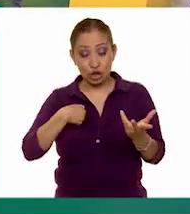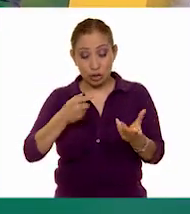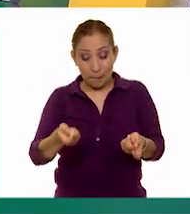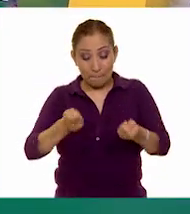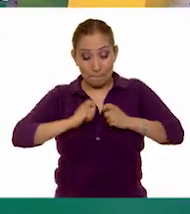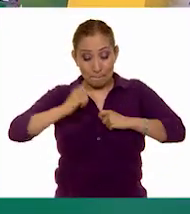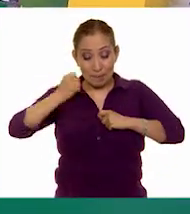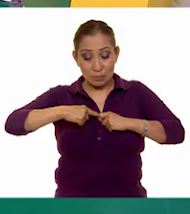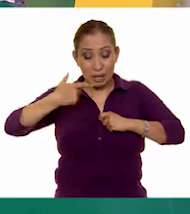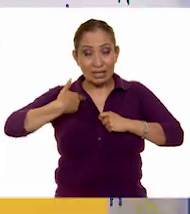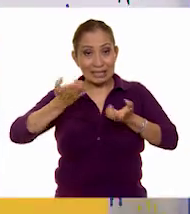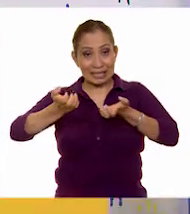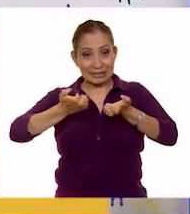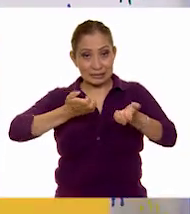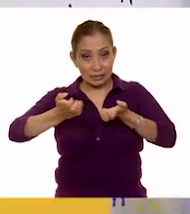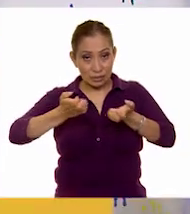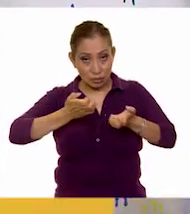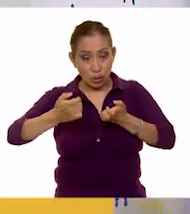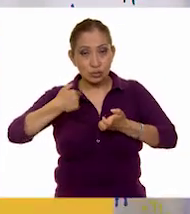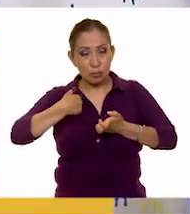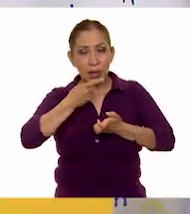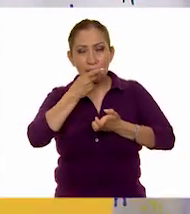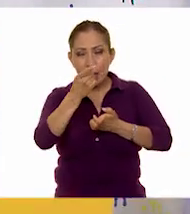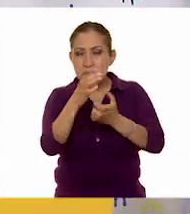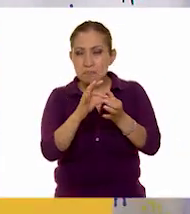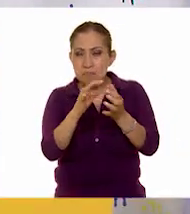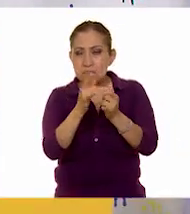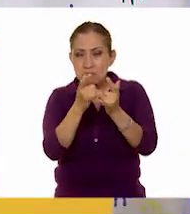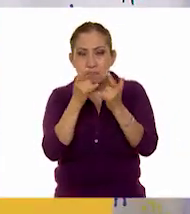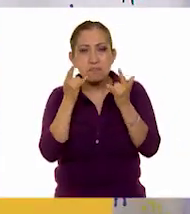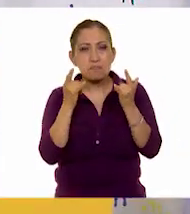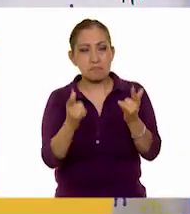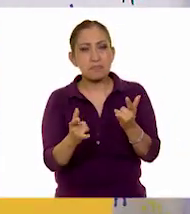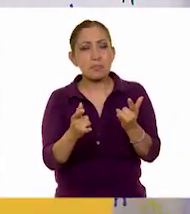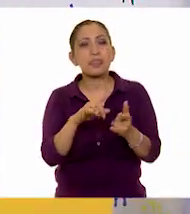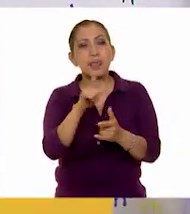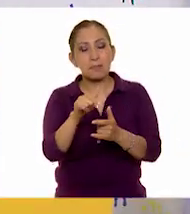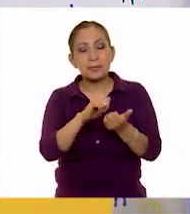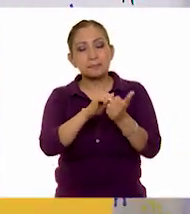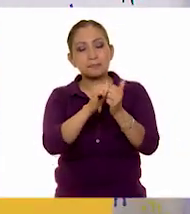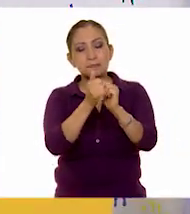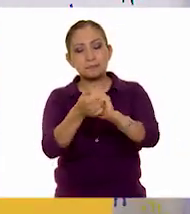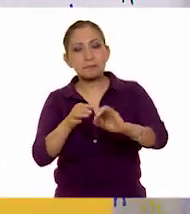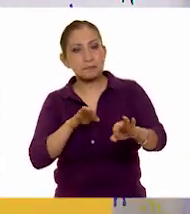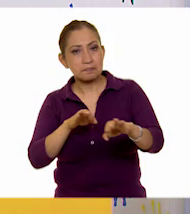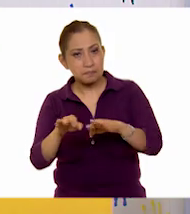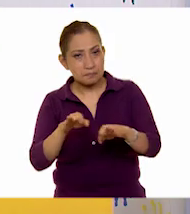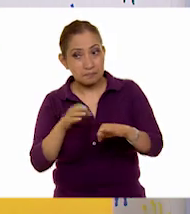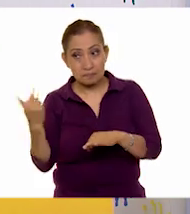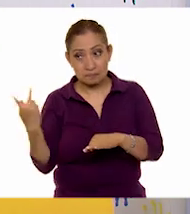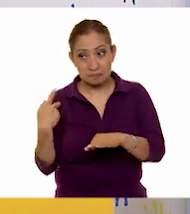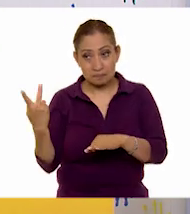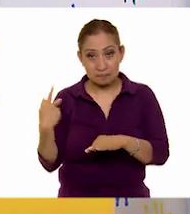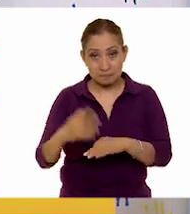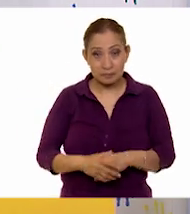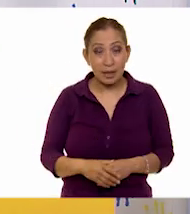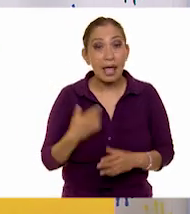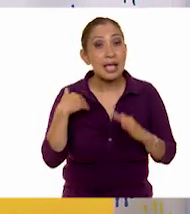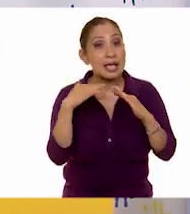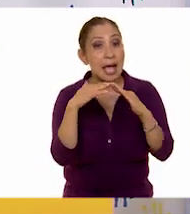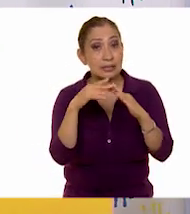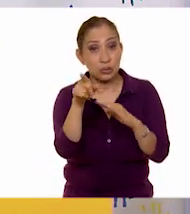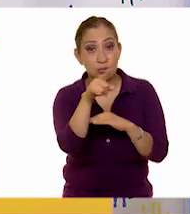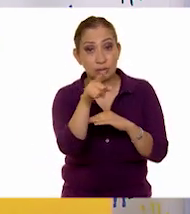nosotros ejercicios. Les voy a ir contando el cuento y vamos a ir trabajándolo tú y yo, ¿sale? En casa,